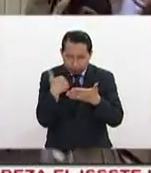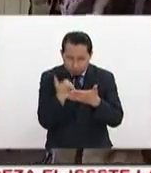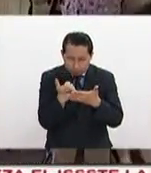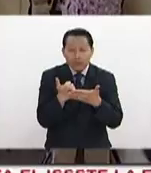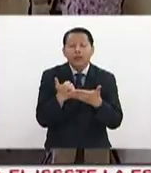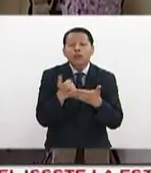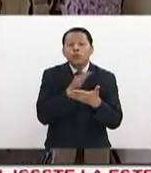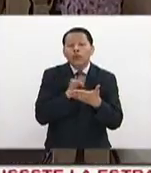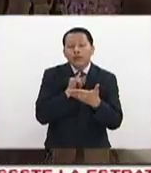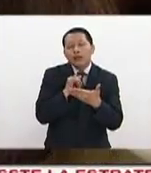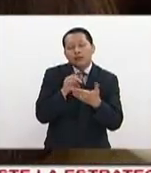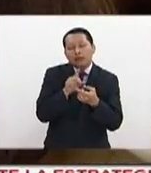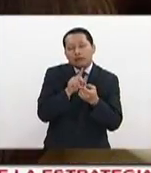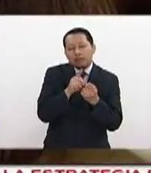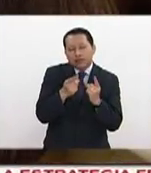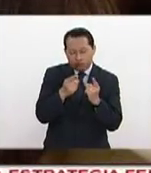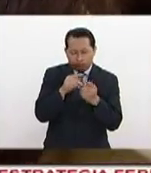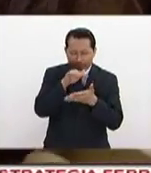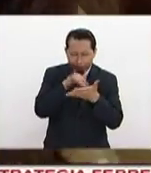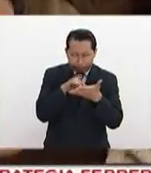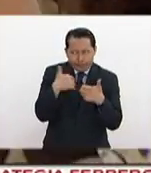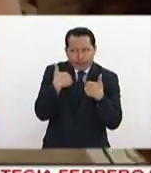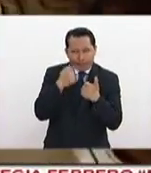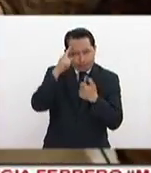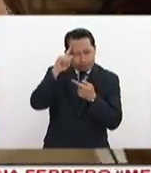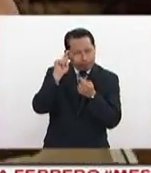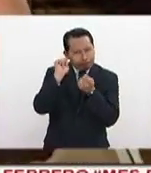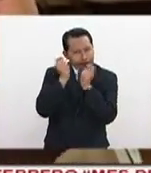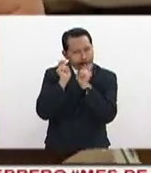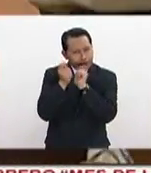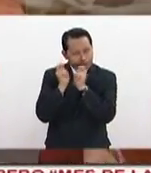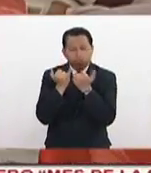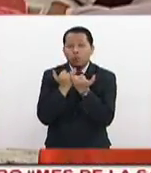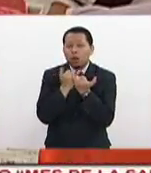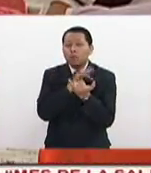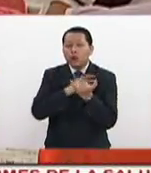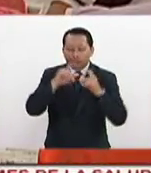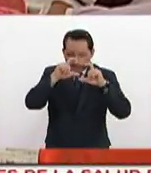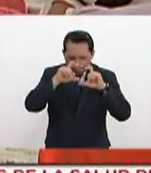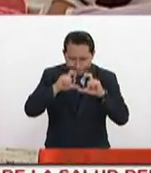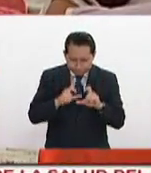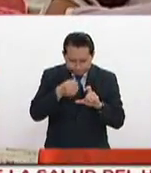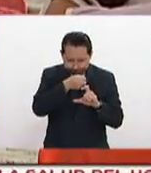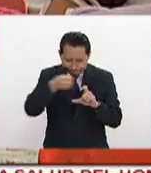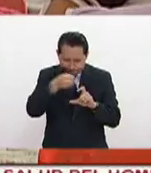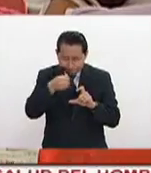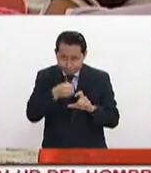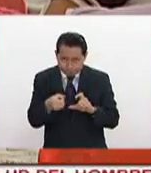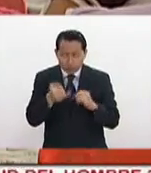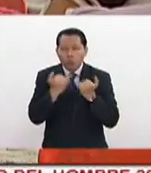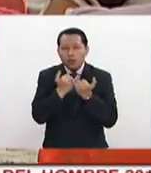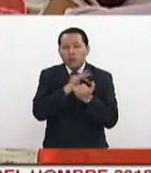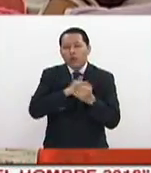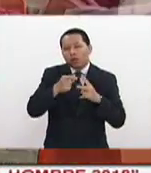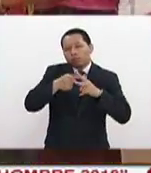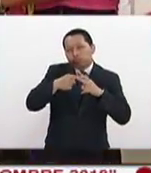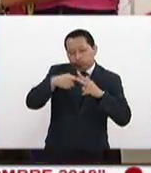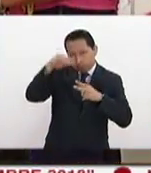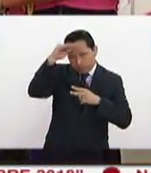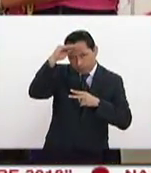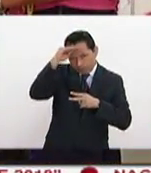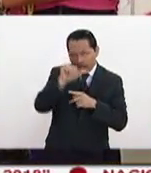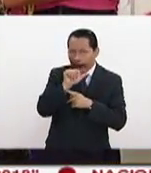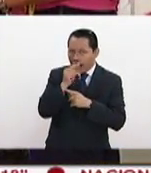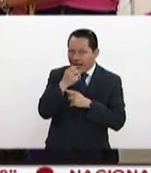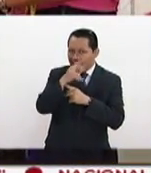de una interpretación, análisis del contenido y estructura de un texto, así como sentido numérico y pensamiento algebraico a